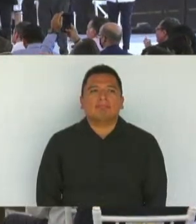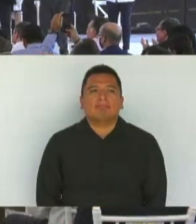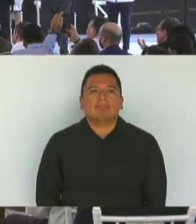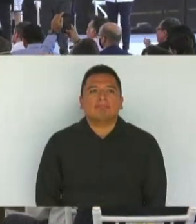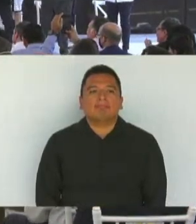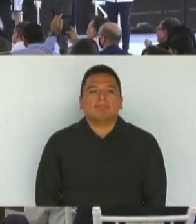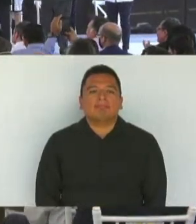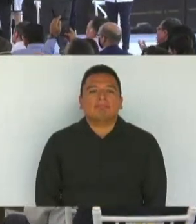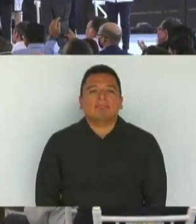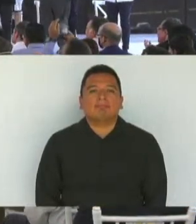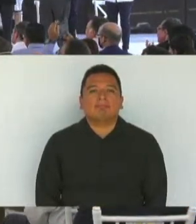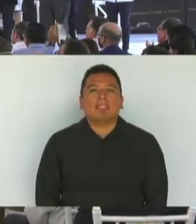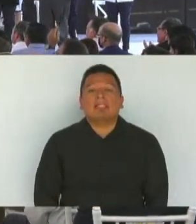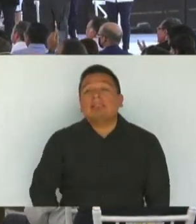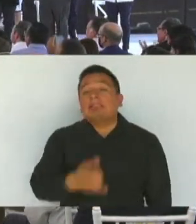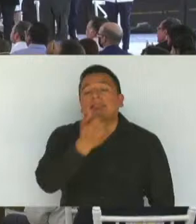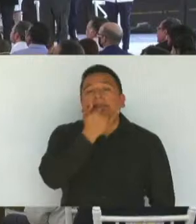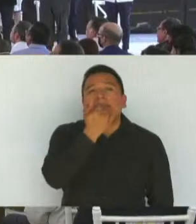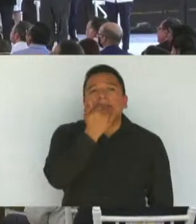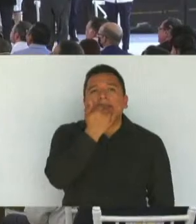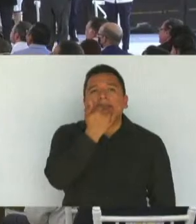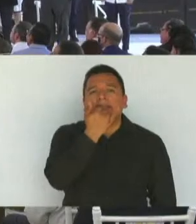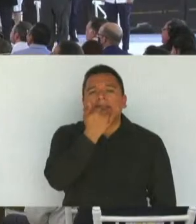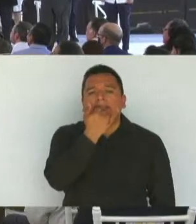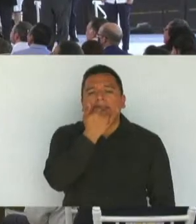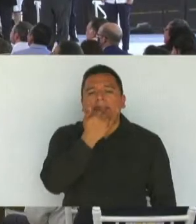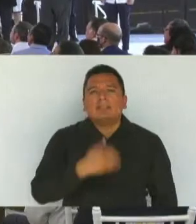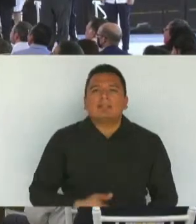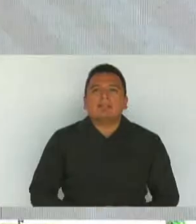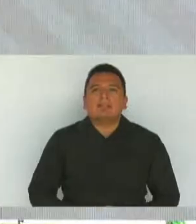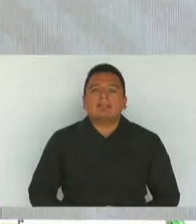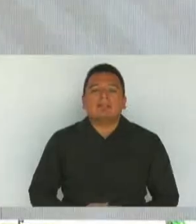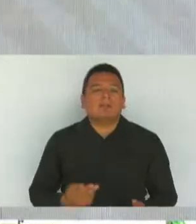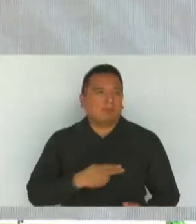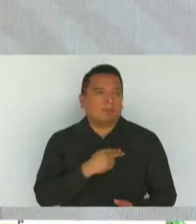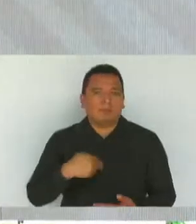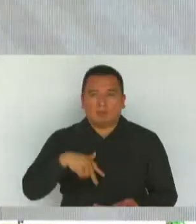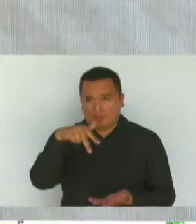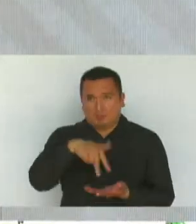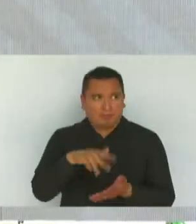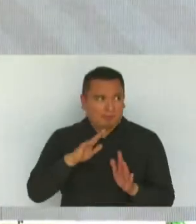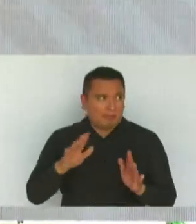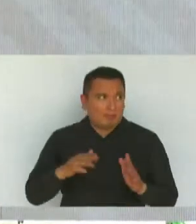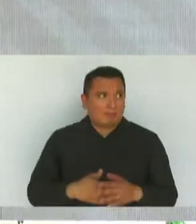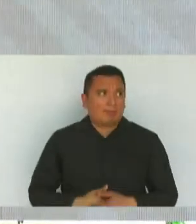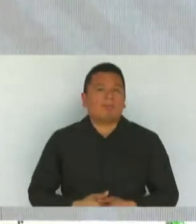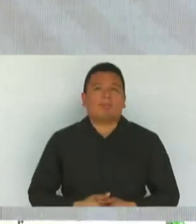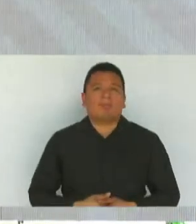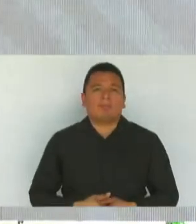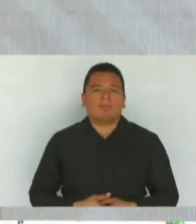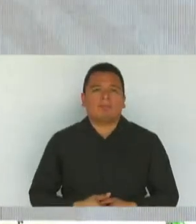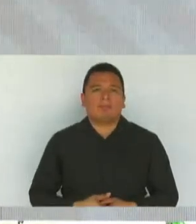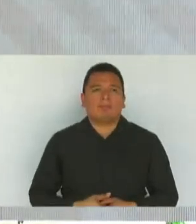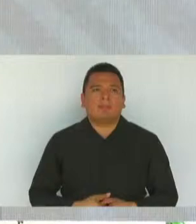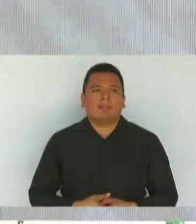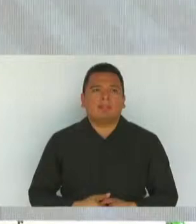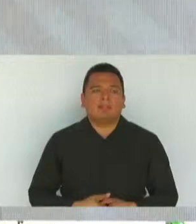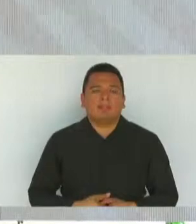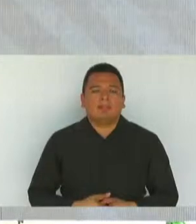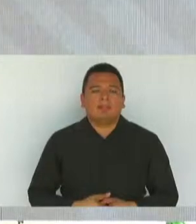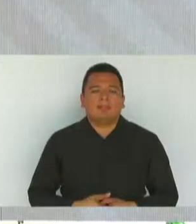Oiga, una disculpa. Y ya que estamos de pie, y perdónenme que haga esto,